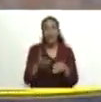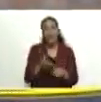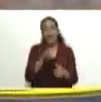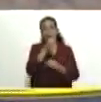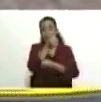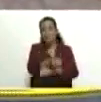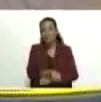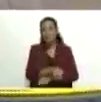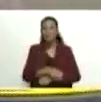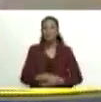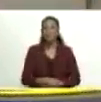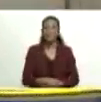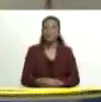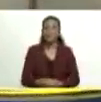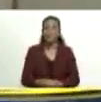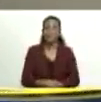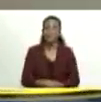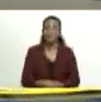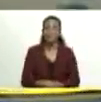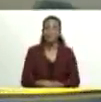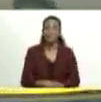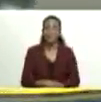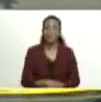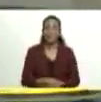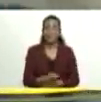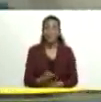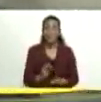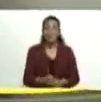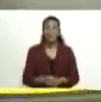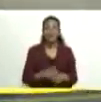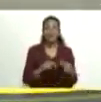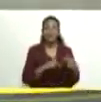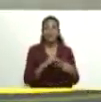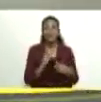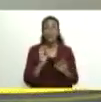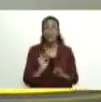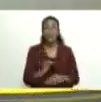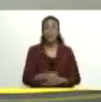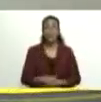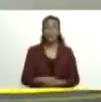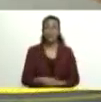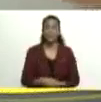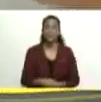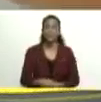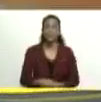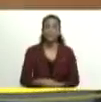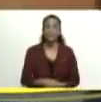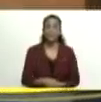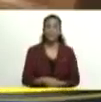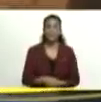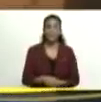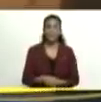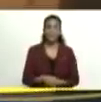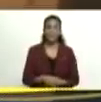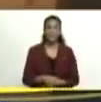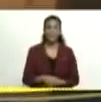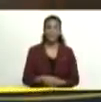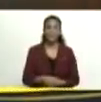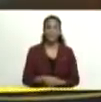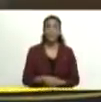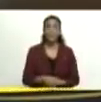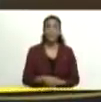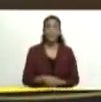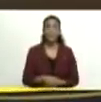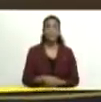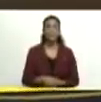de la UVB, después hice el posgrado en el Ignacio Gabaldón. ¿Qué posgrado hiciste? Medicina General.